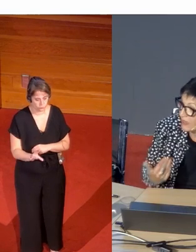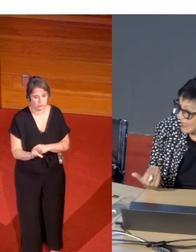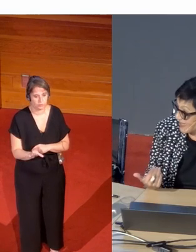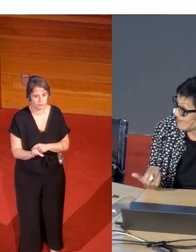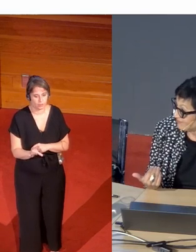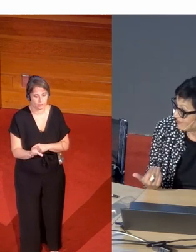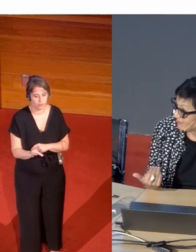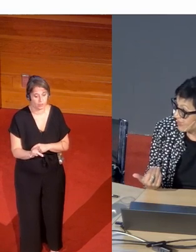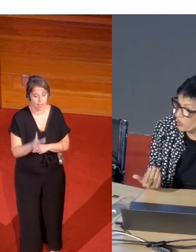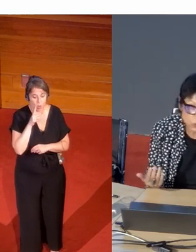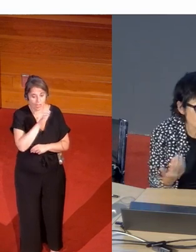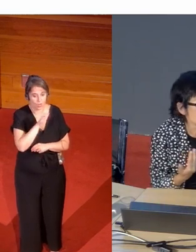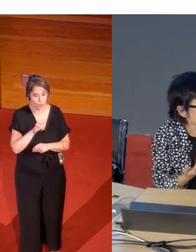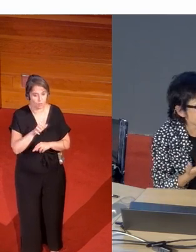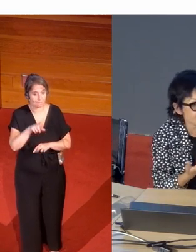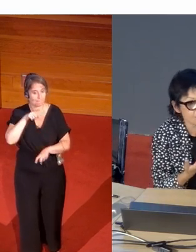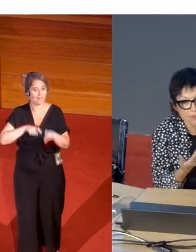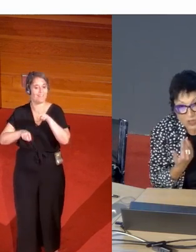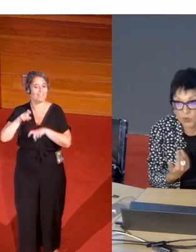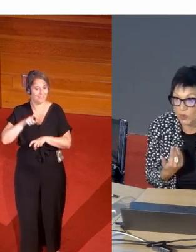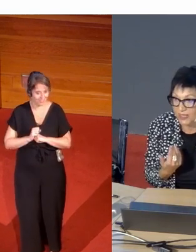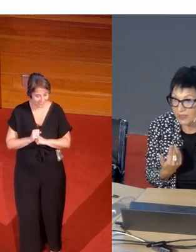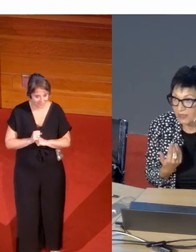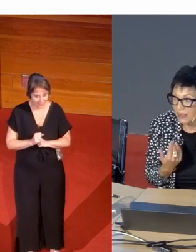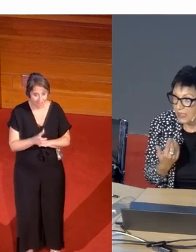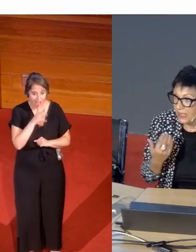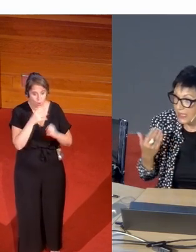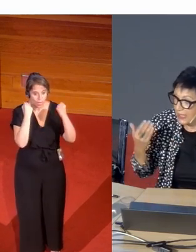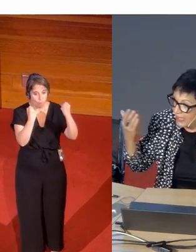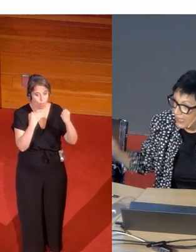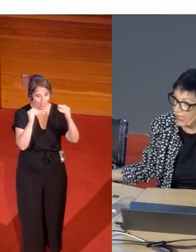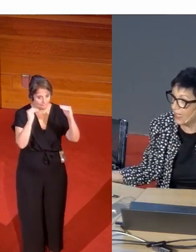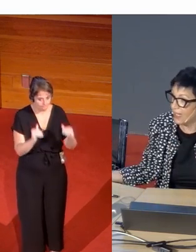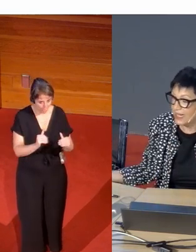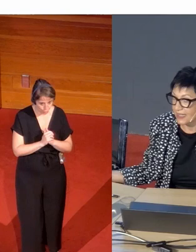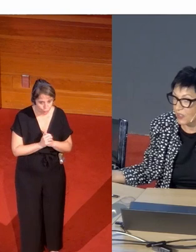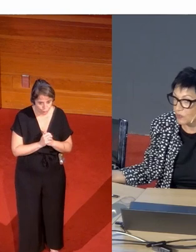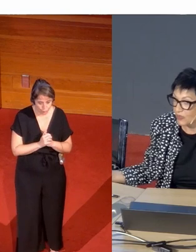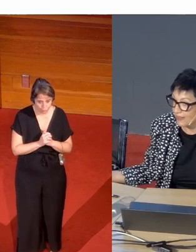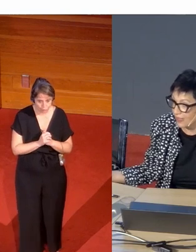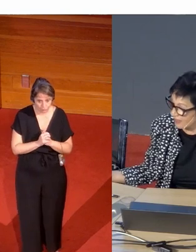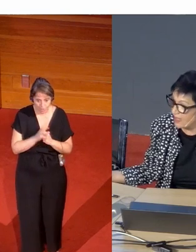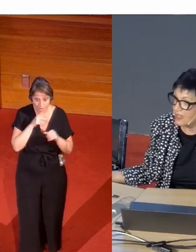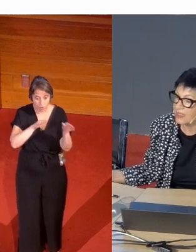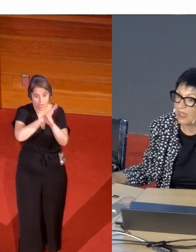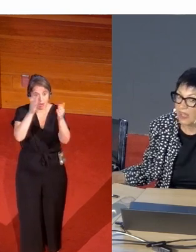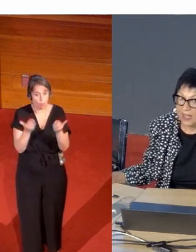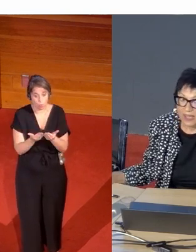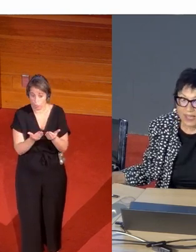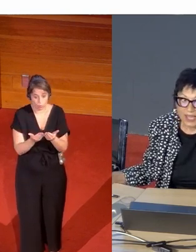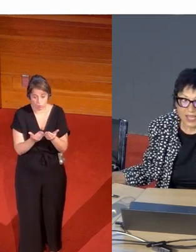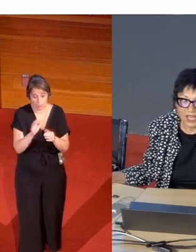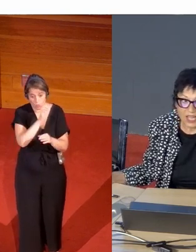que vas para atrás Es duro asumir que tienes menos poder en el escenario mundial del que